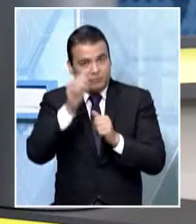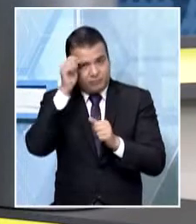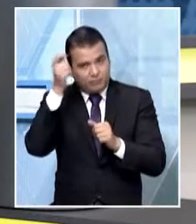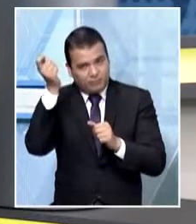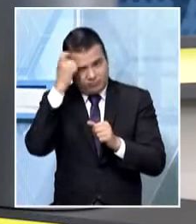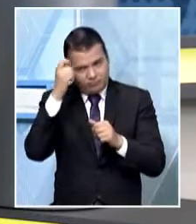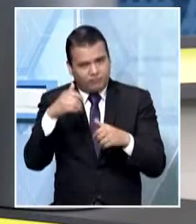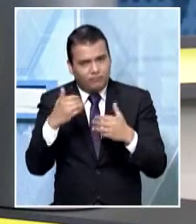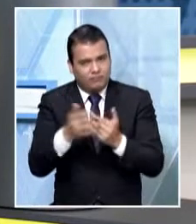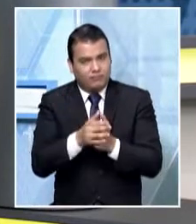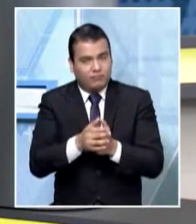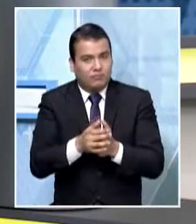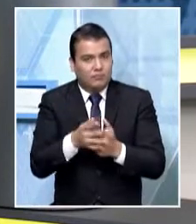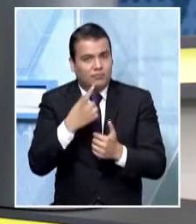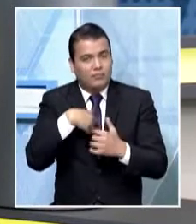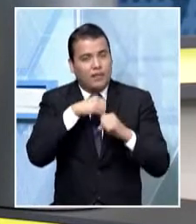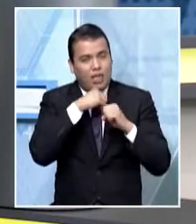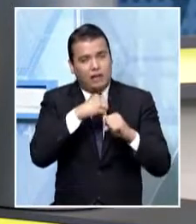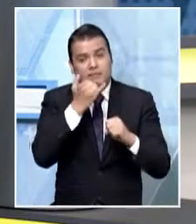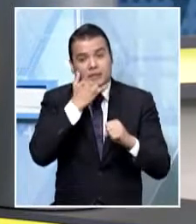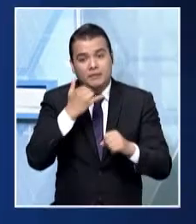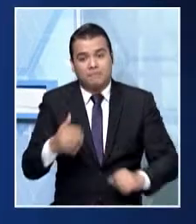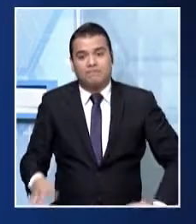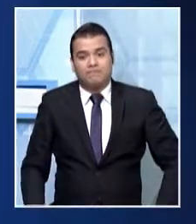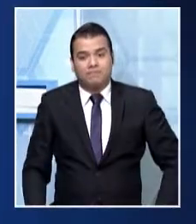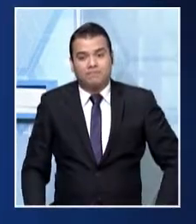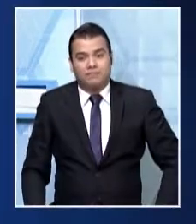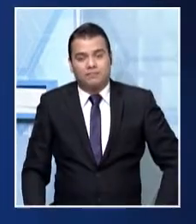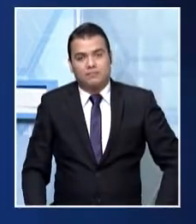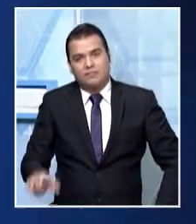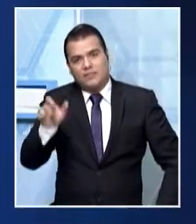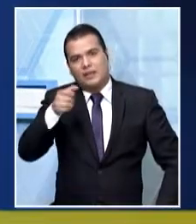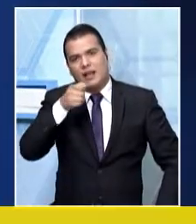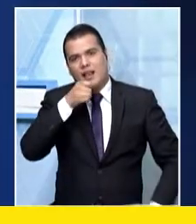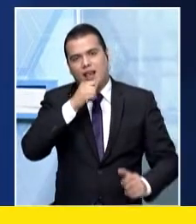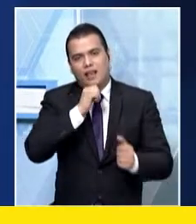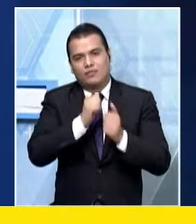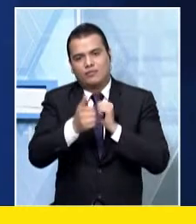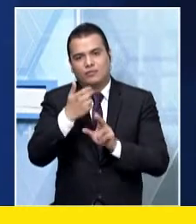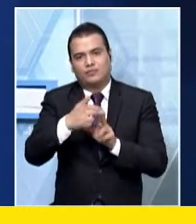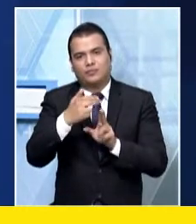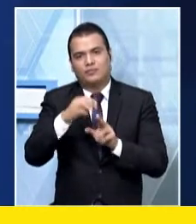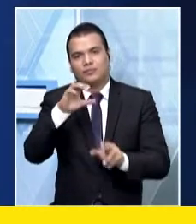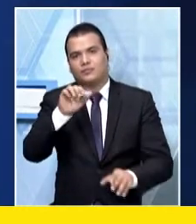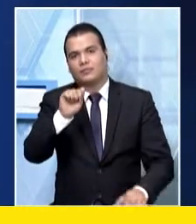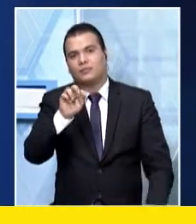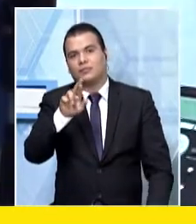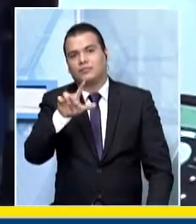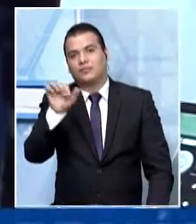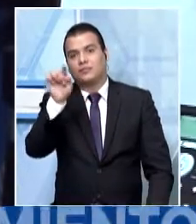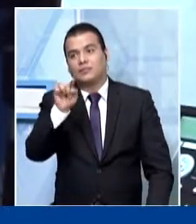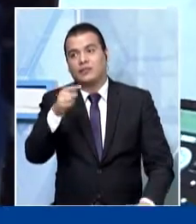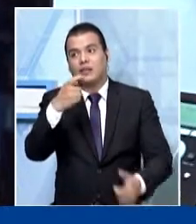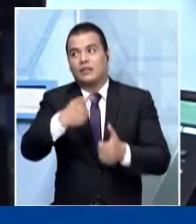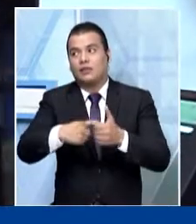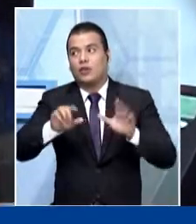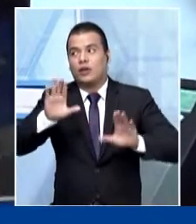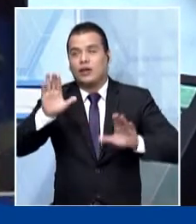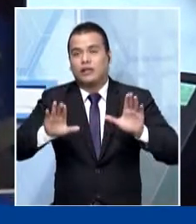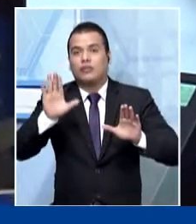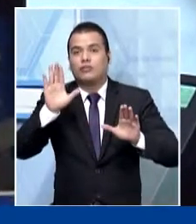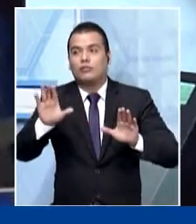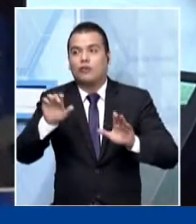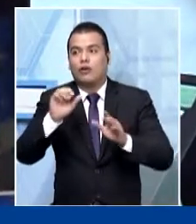los apegos enferman nuestro periodista carlos plaza está nominado como mejor periodista social